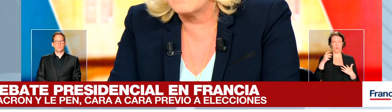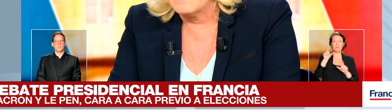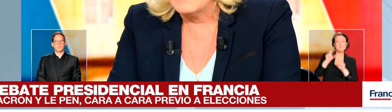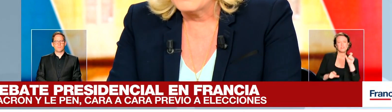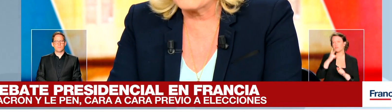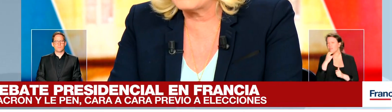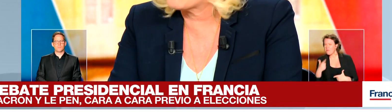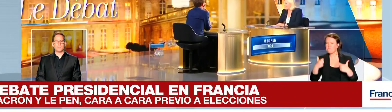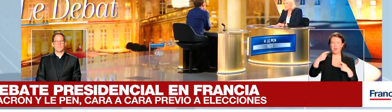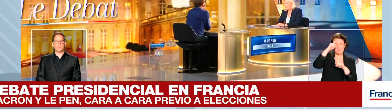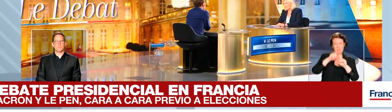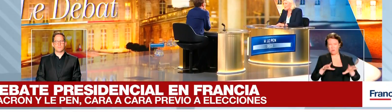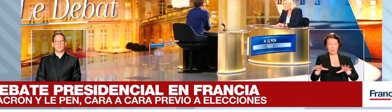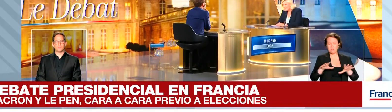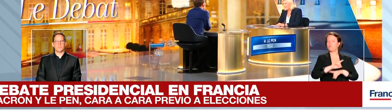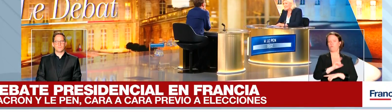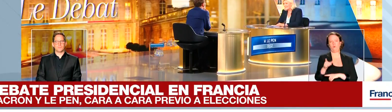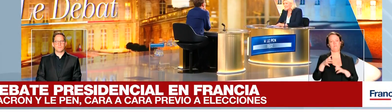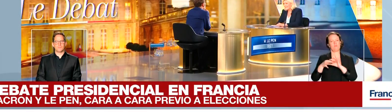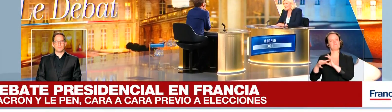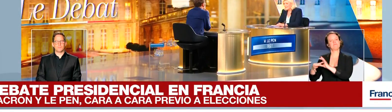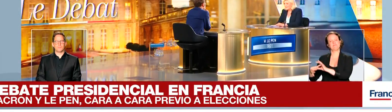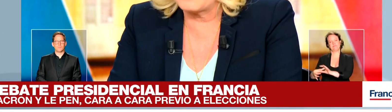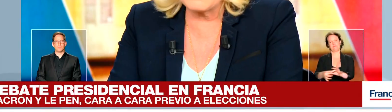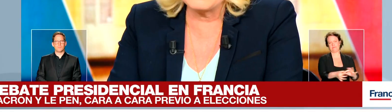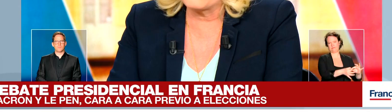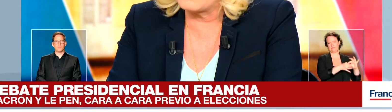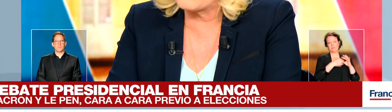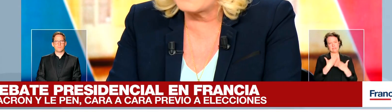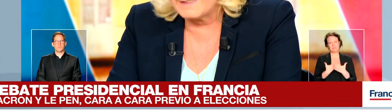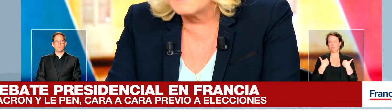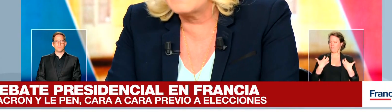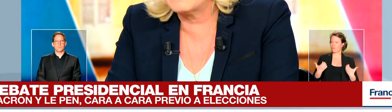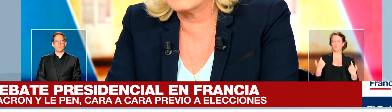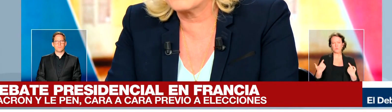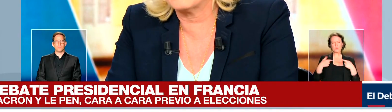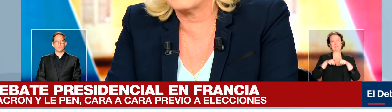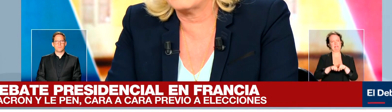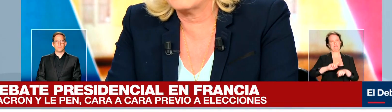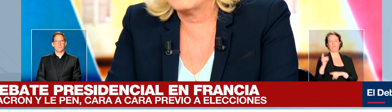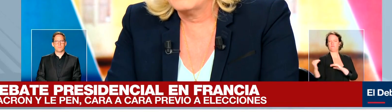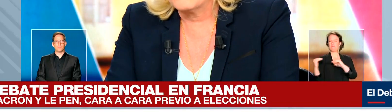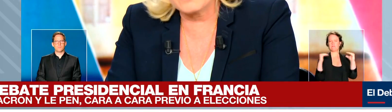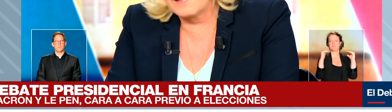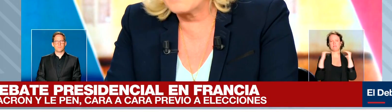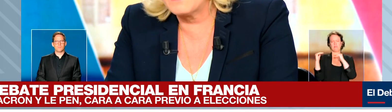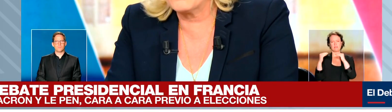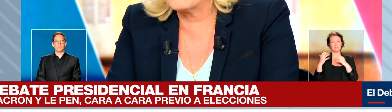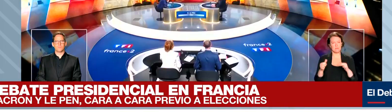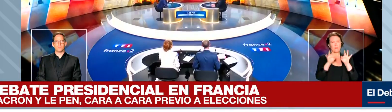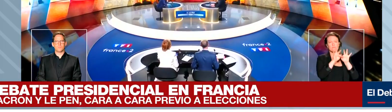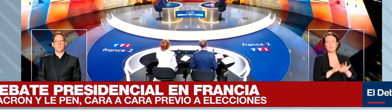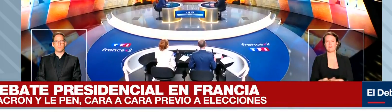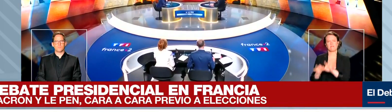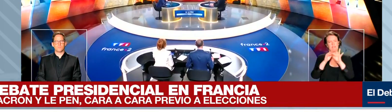concordia restaurada entre los franceses. Seré la presidenta de la justicia. Seré la presidenta de la fraternidad nacional.